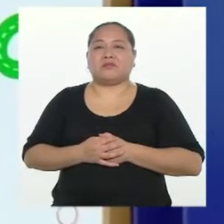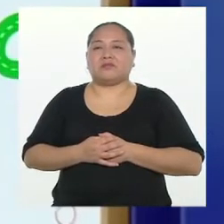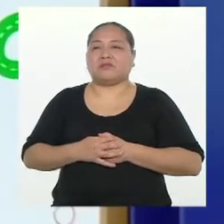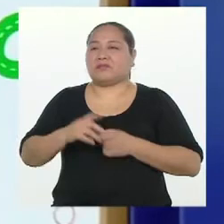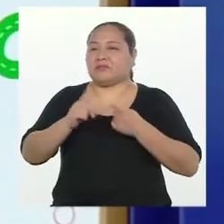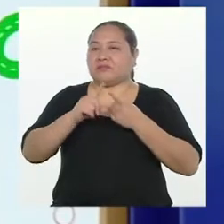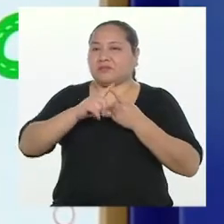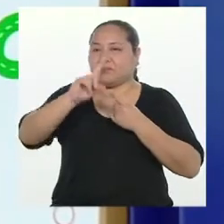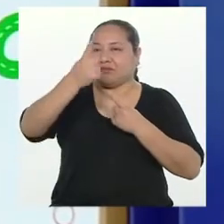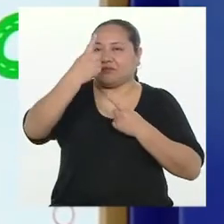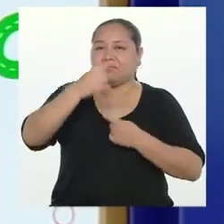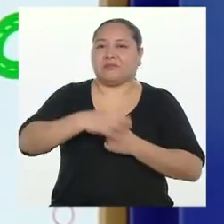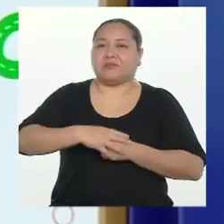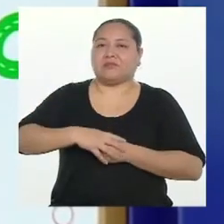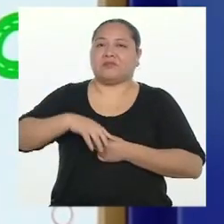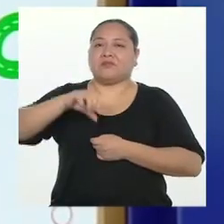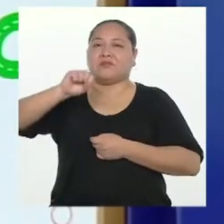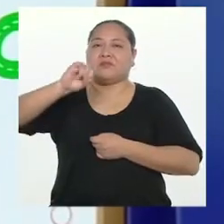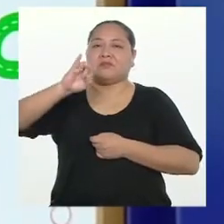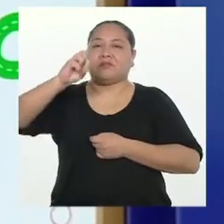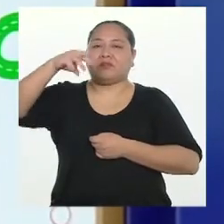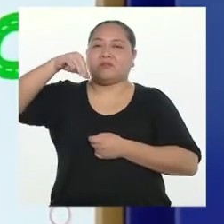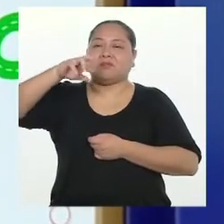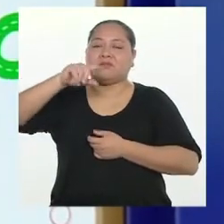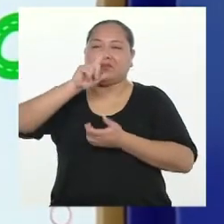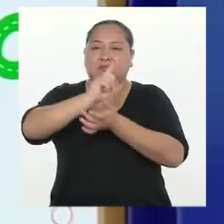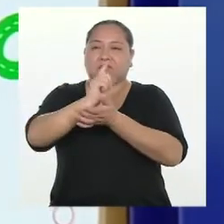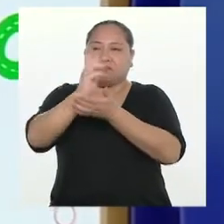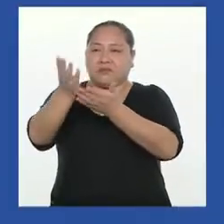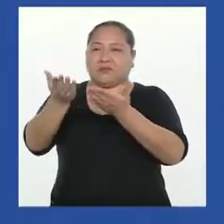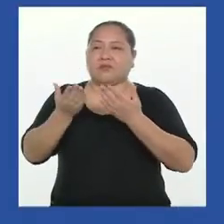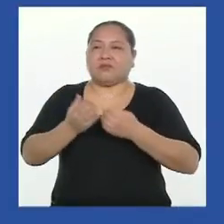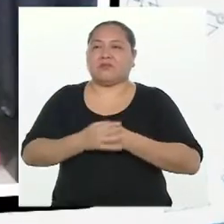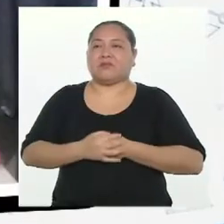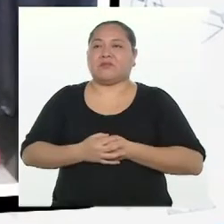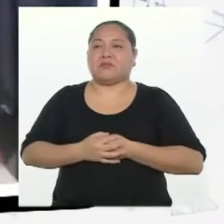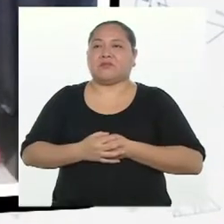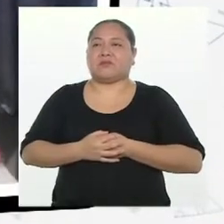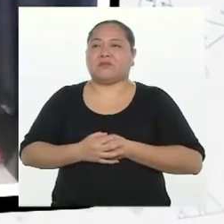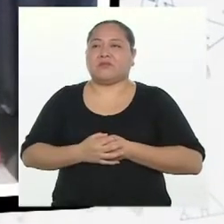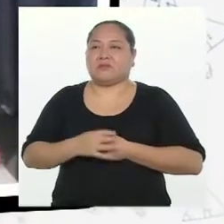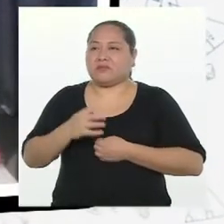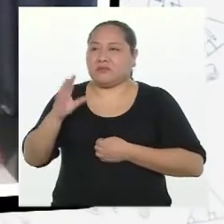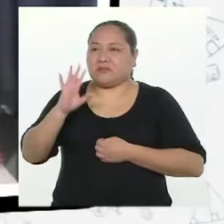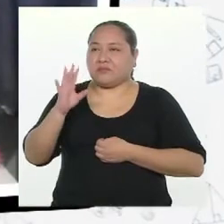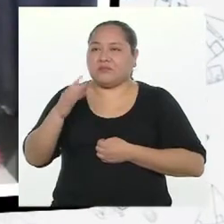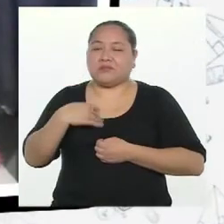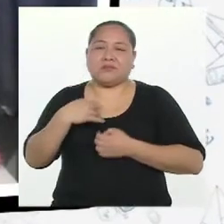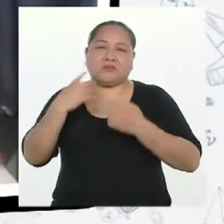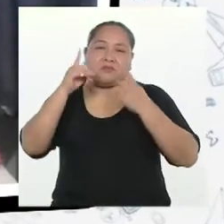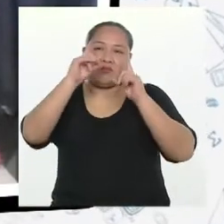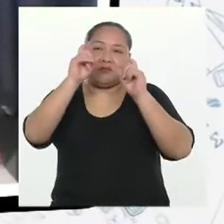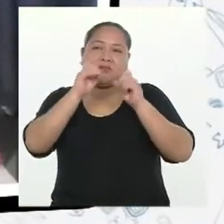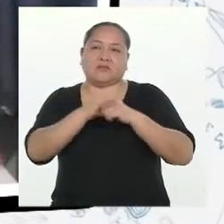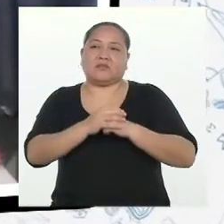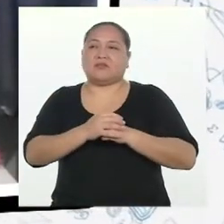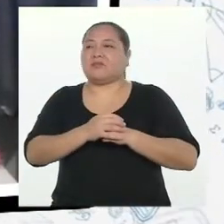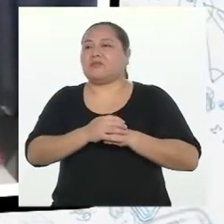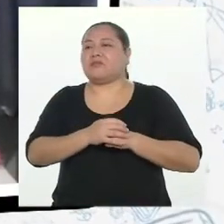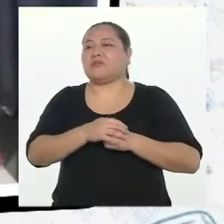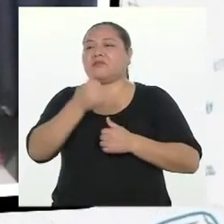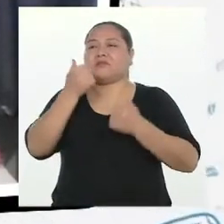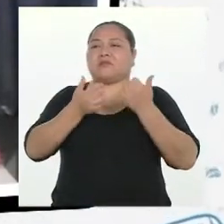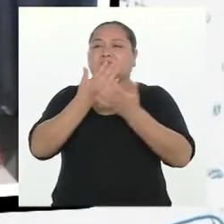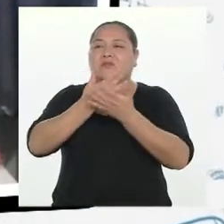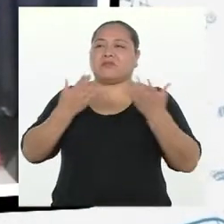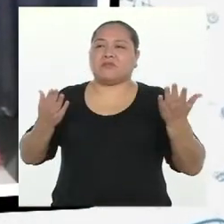La primera es de Xiomara, de la ciudad de Lima. ¡Bienvenida! Tengo una pregunta. ¿Qué factores ayudan a que